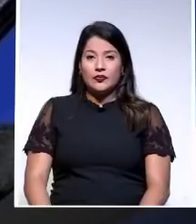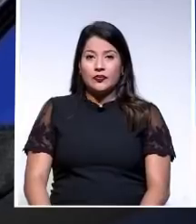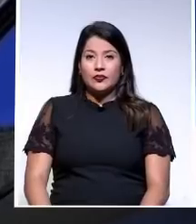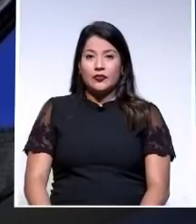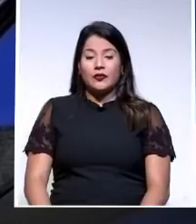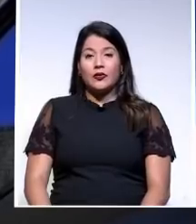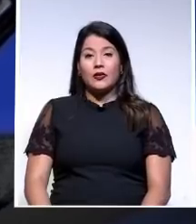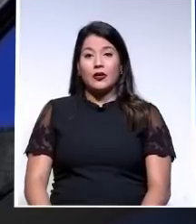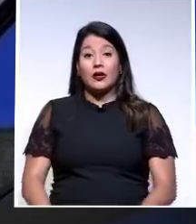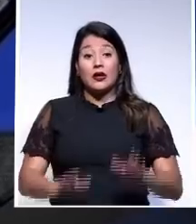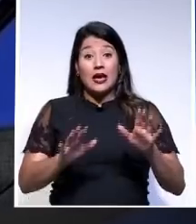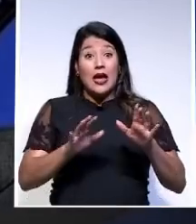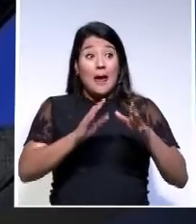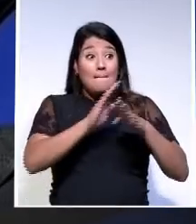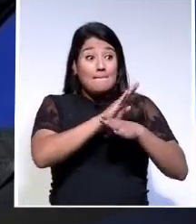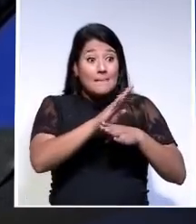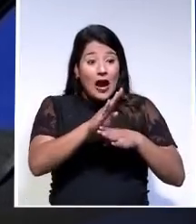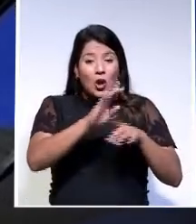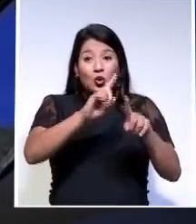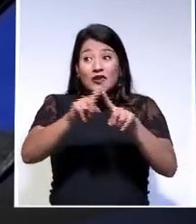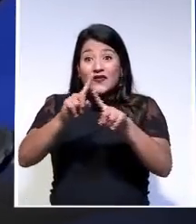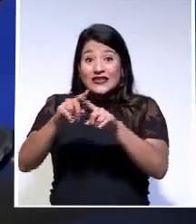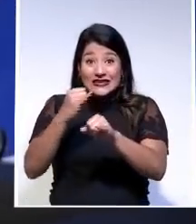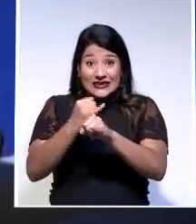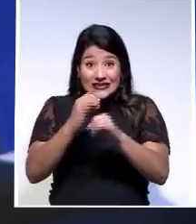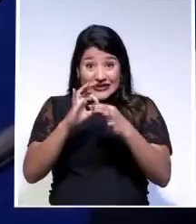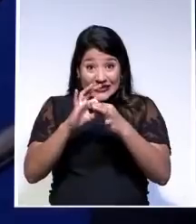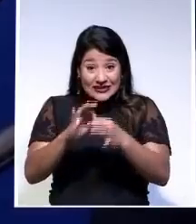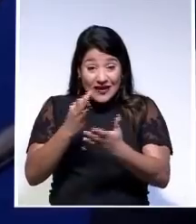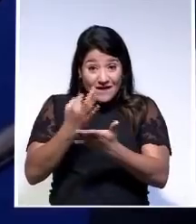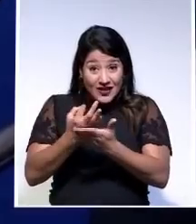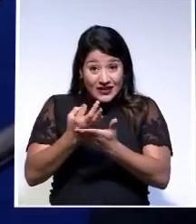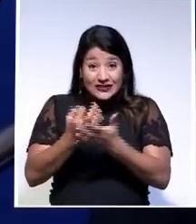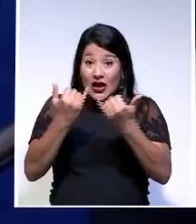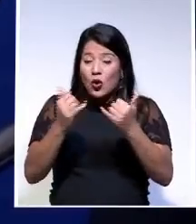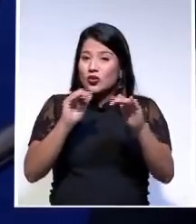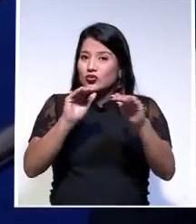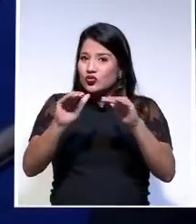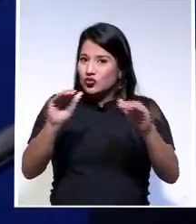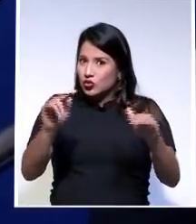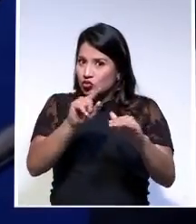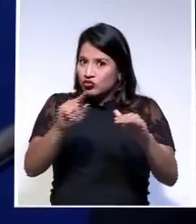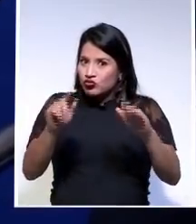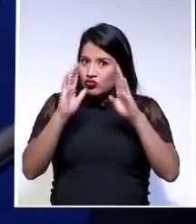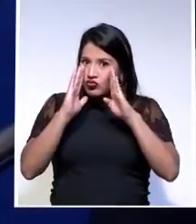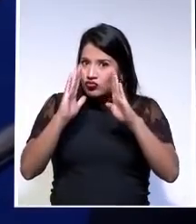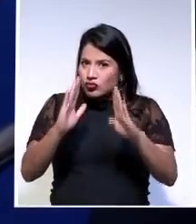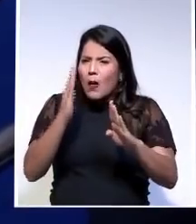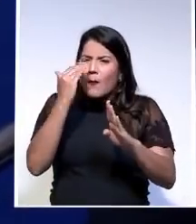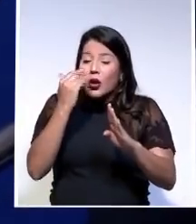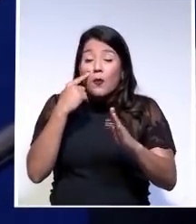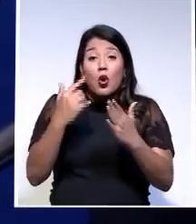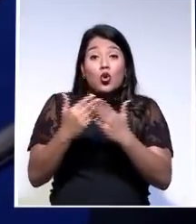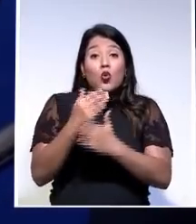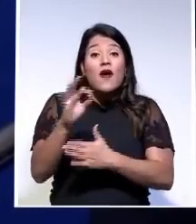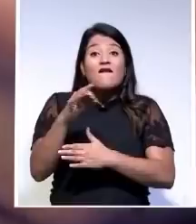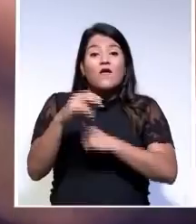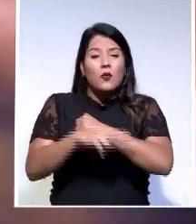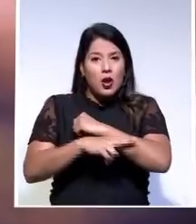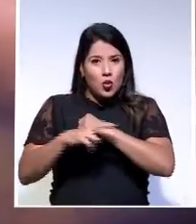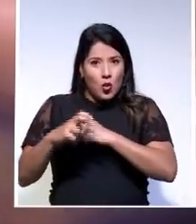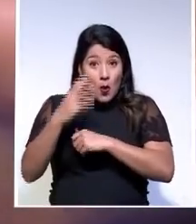La Cámara de Bancos y diferentes instituciones financieras hacen un llamado a la población a mantenerse alerta ante nuevas modalidades de fraude, y